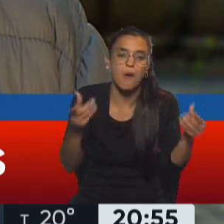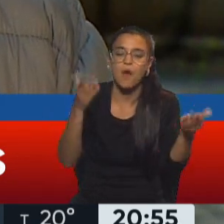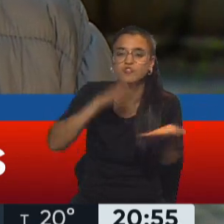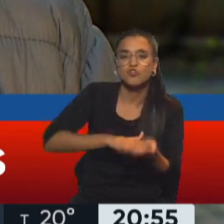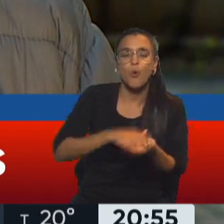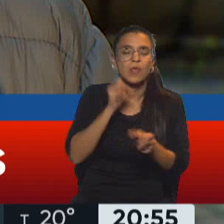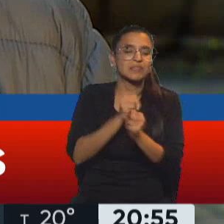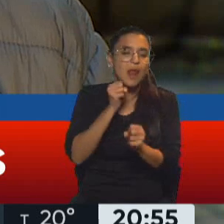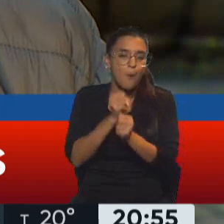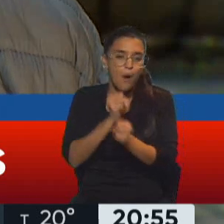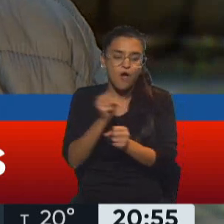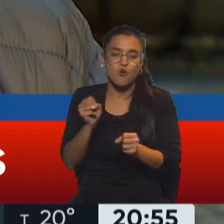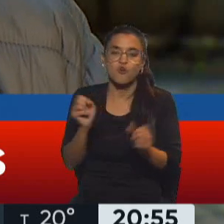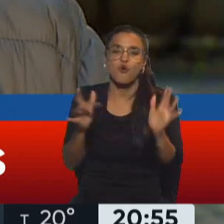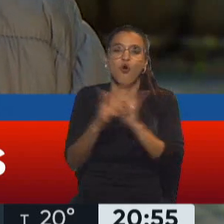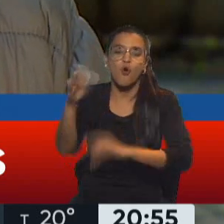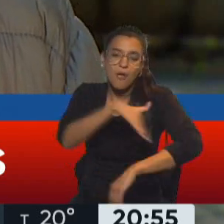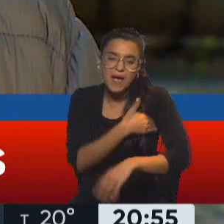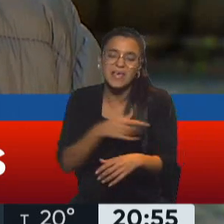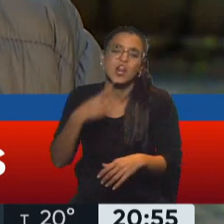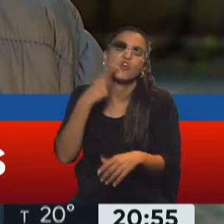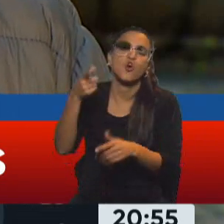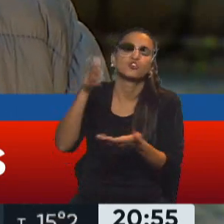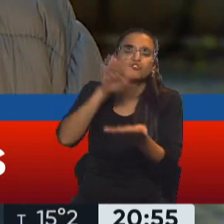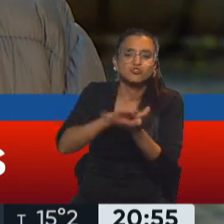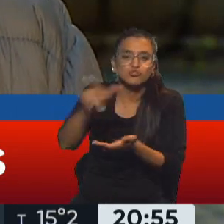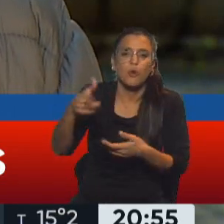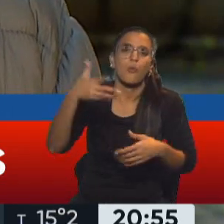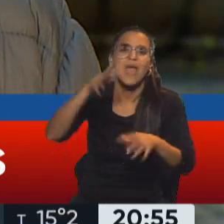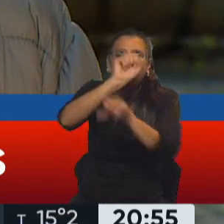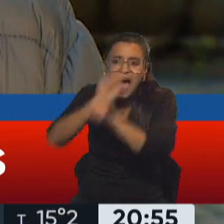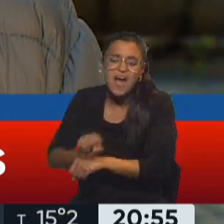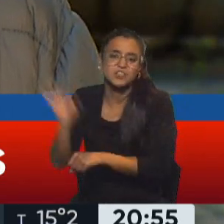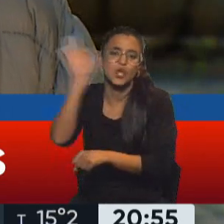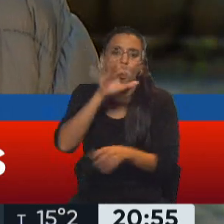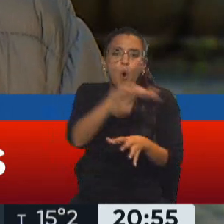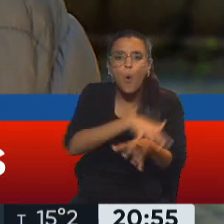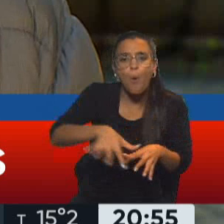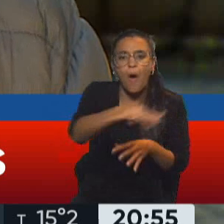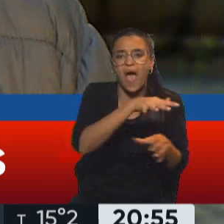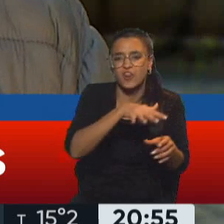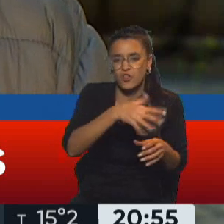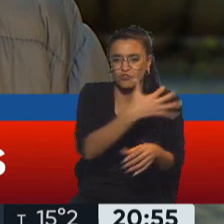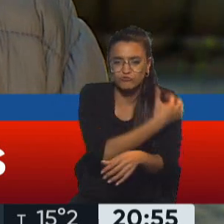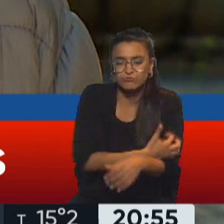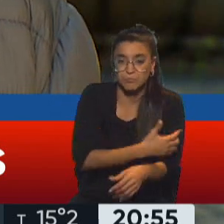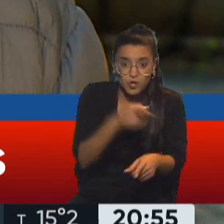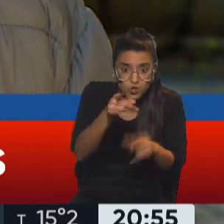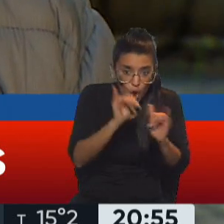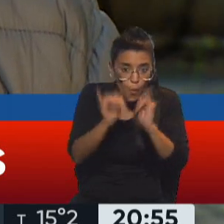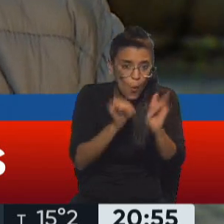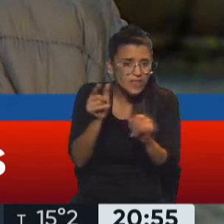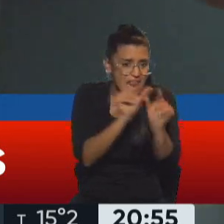la labor de los evangélicos en cárceles, en barrios marginados, etc. Y eso específicamente está contado en la serie.